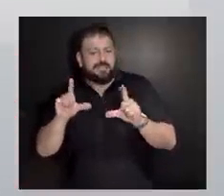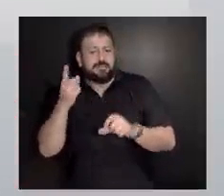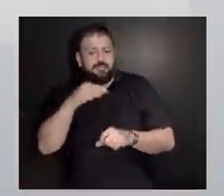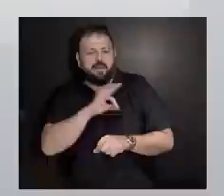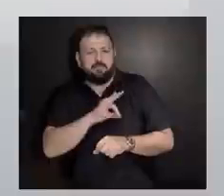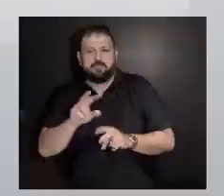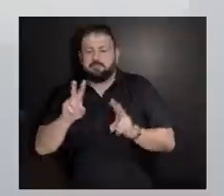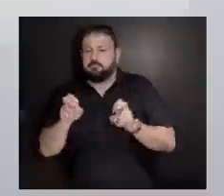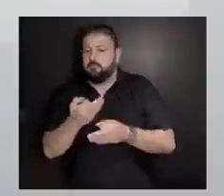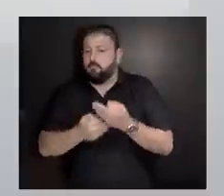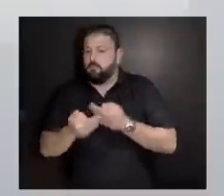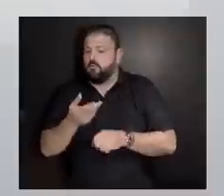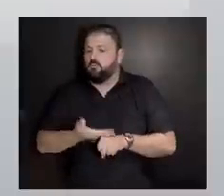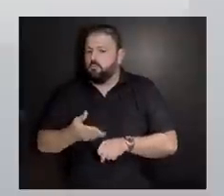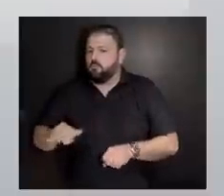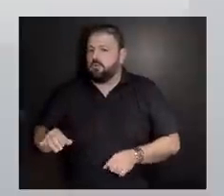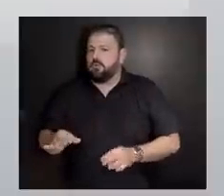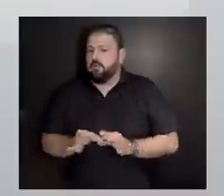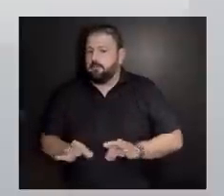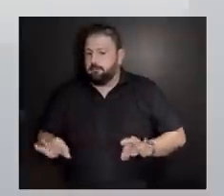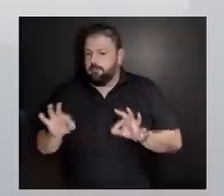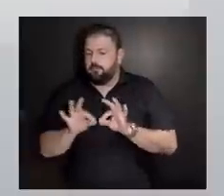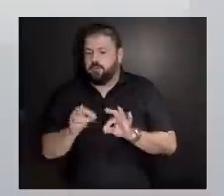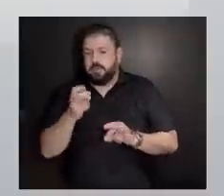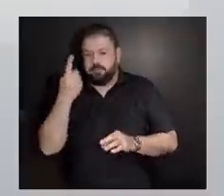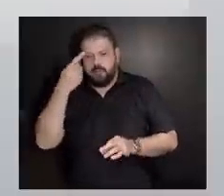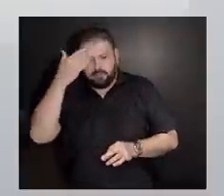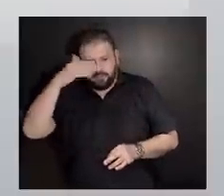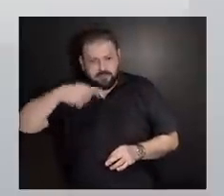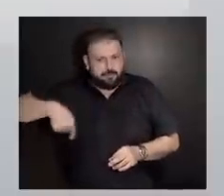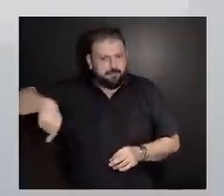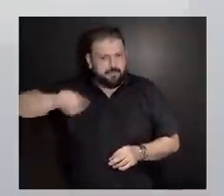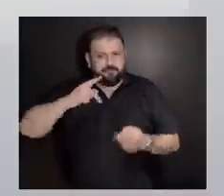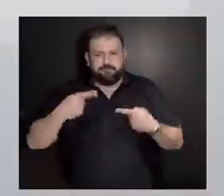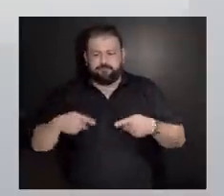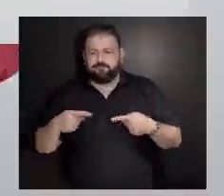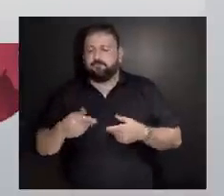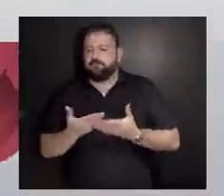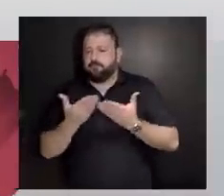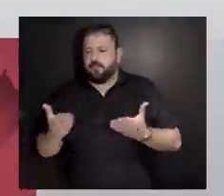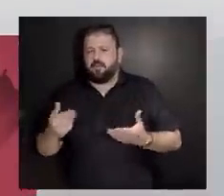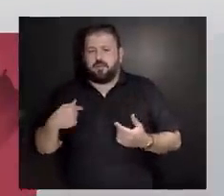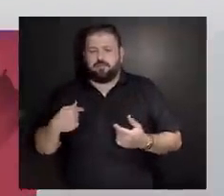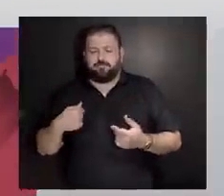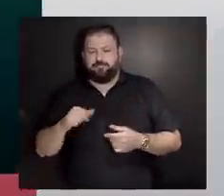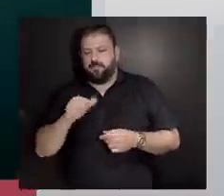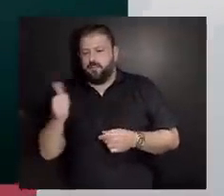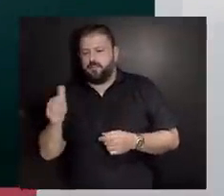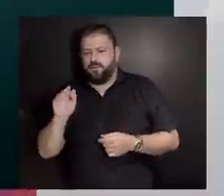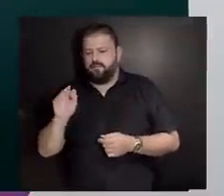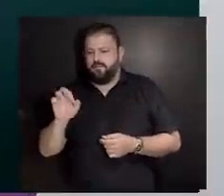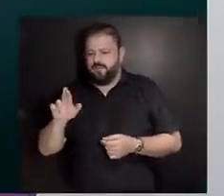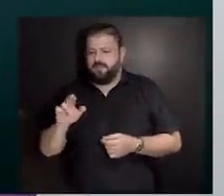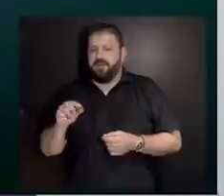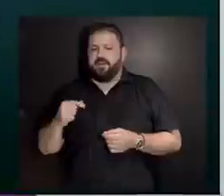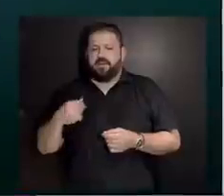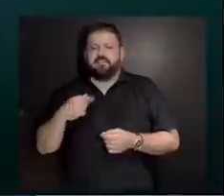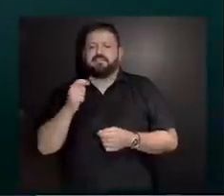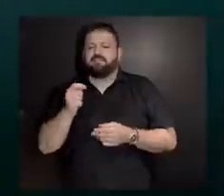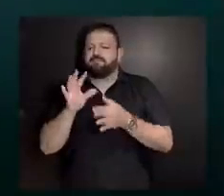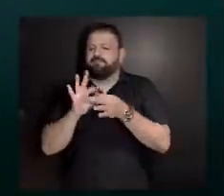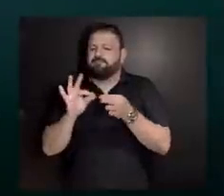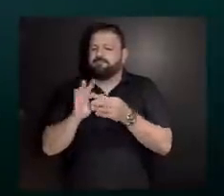datos importantes. Y ahora Fer nos va a ayudar explicando un poquito más qué es la diabetes, o